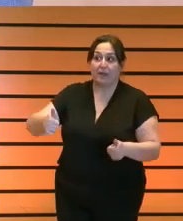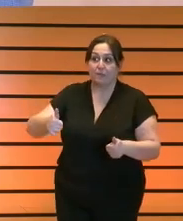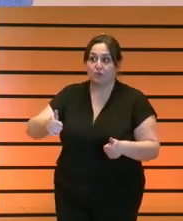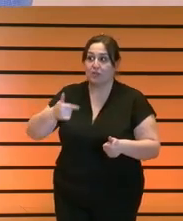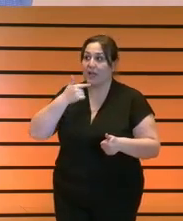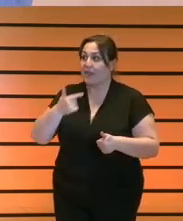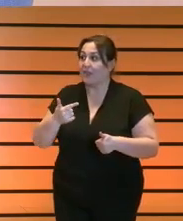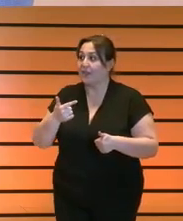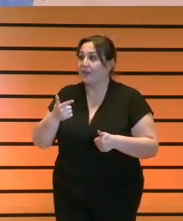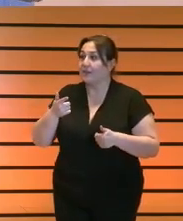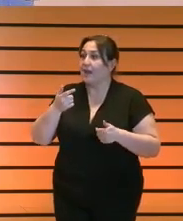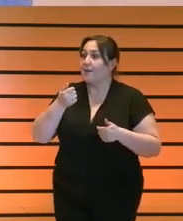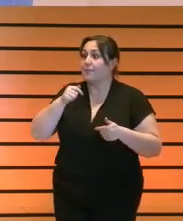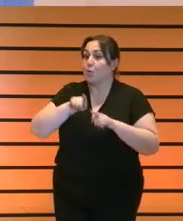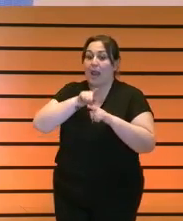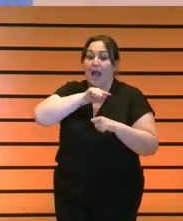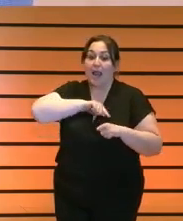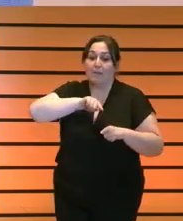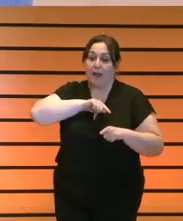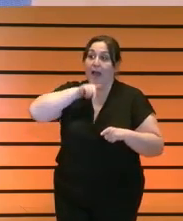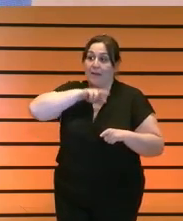eso que llamamos habla hoy en día, y eso nos permitía